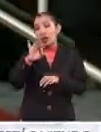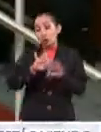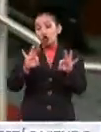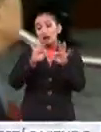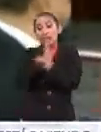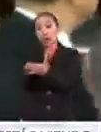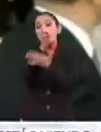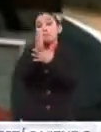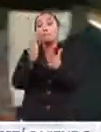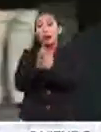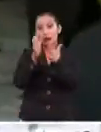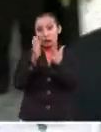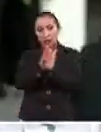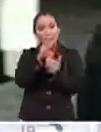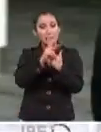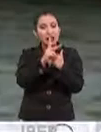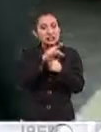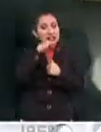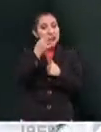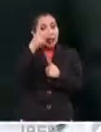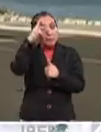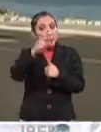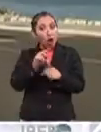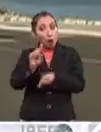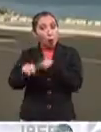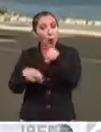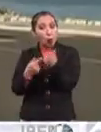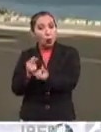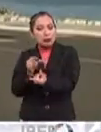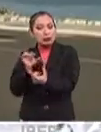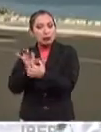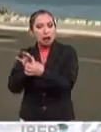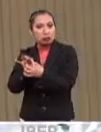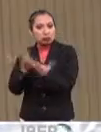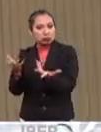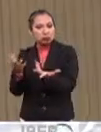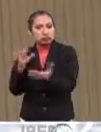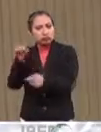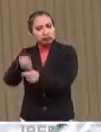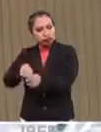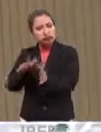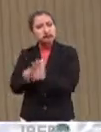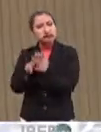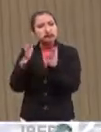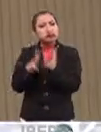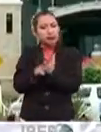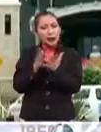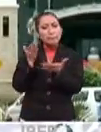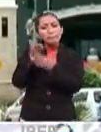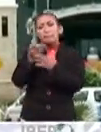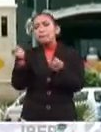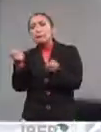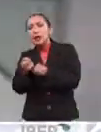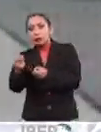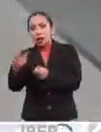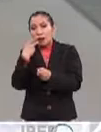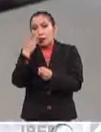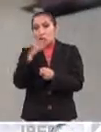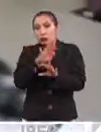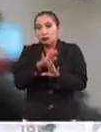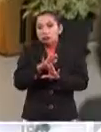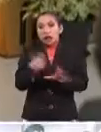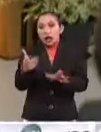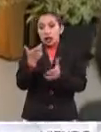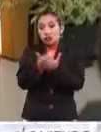participación, es importante que países como Chile y México pues se conformen, participen y se involucren, puesto que estamos hablando ya